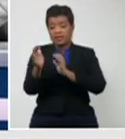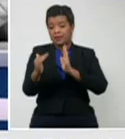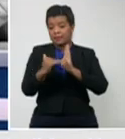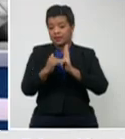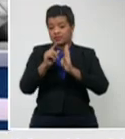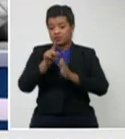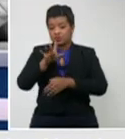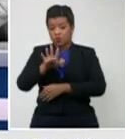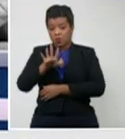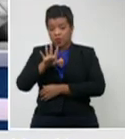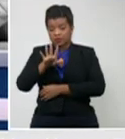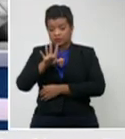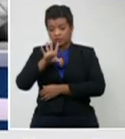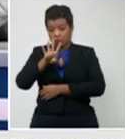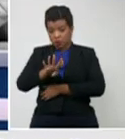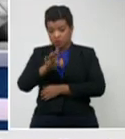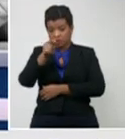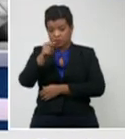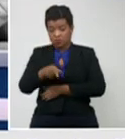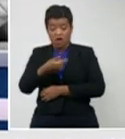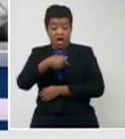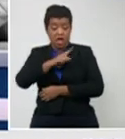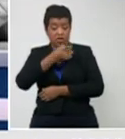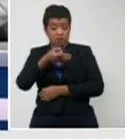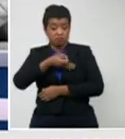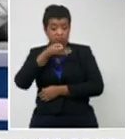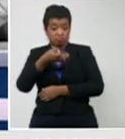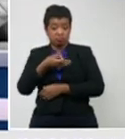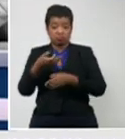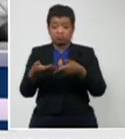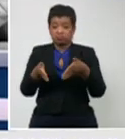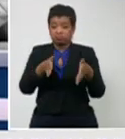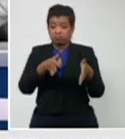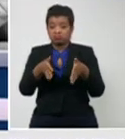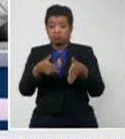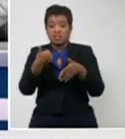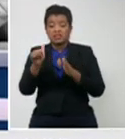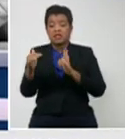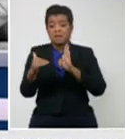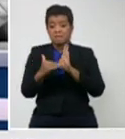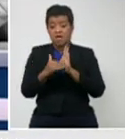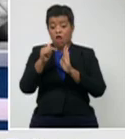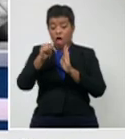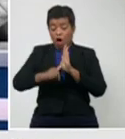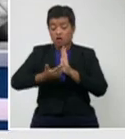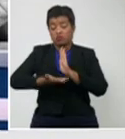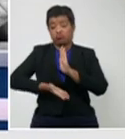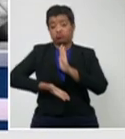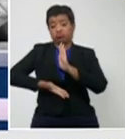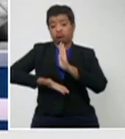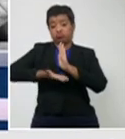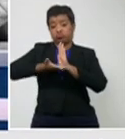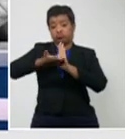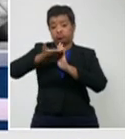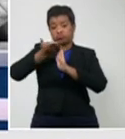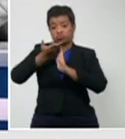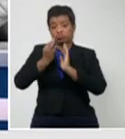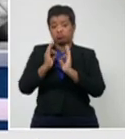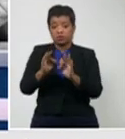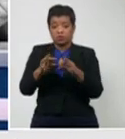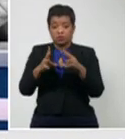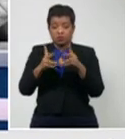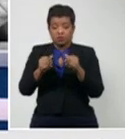10.154. Ayer decíamos, casi nos acercábamos a los 10.000. Hoy superamos esta cifra. De este